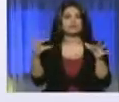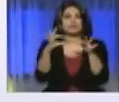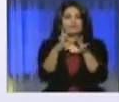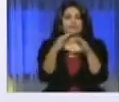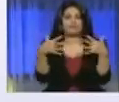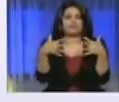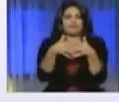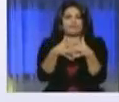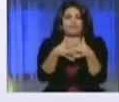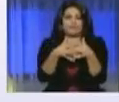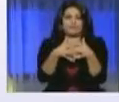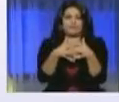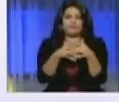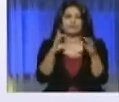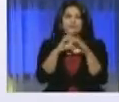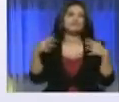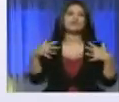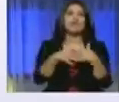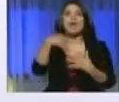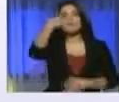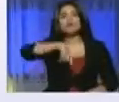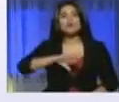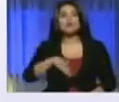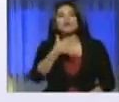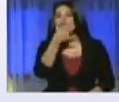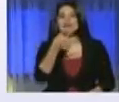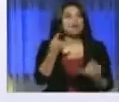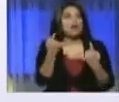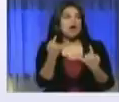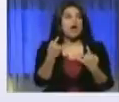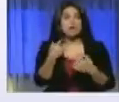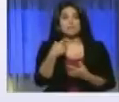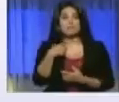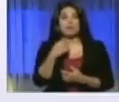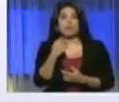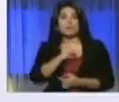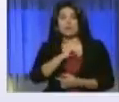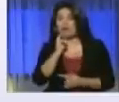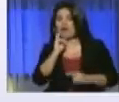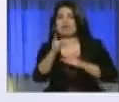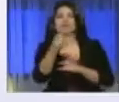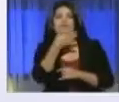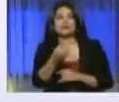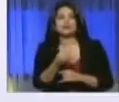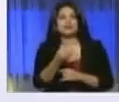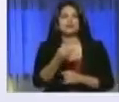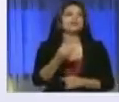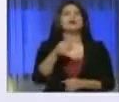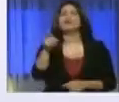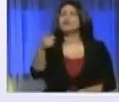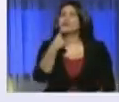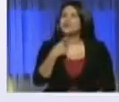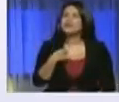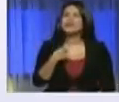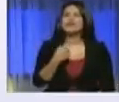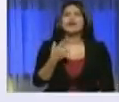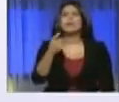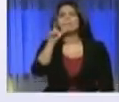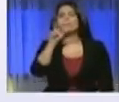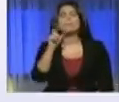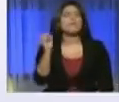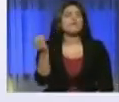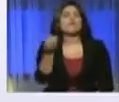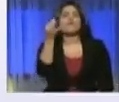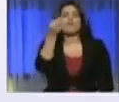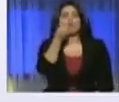enganchados, para que el ciudadano tenga a quien acudir, ¿vale? La cosa más hermosa, ¿cómo es que dijiste tú? Fabuloso,